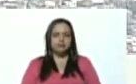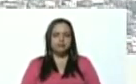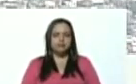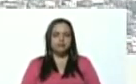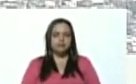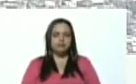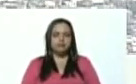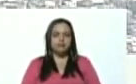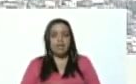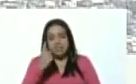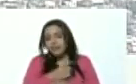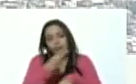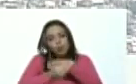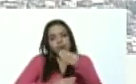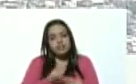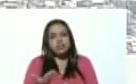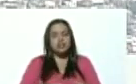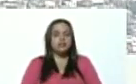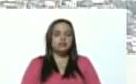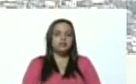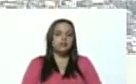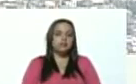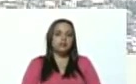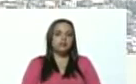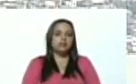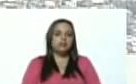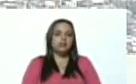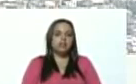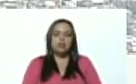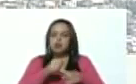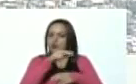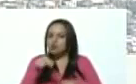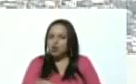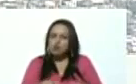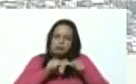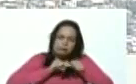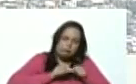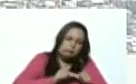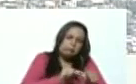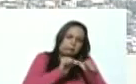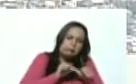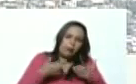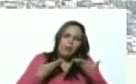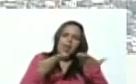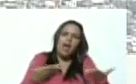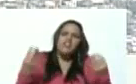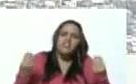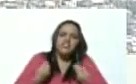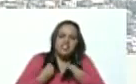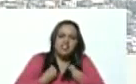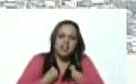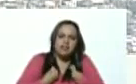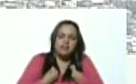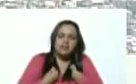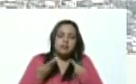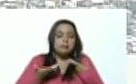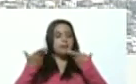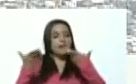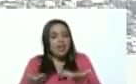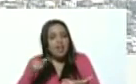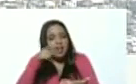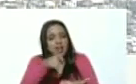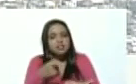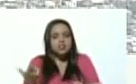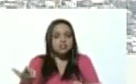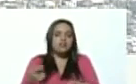Es una deuda que tenemos y debemos empeñar nuestra alma, nuestra vida, en pagar esa deuda de